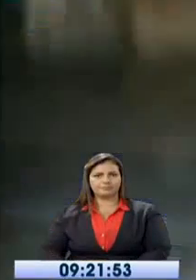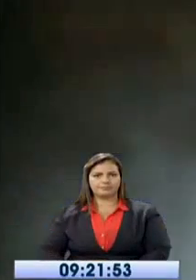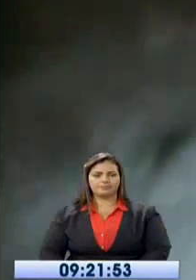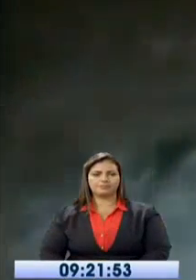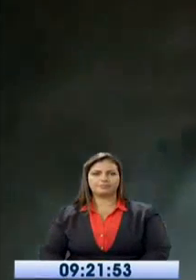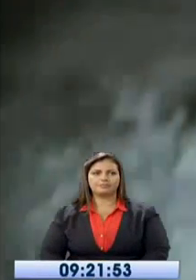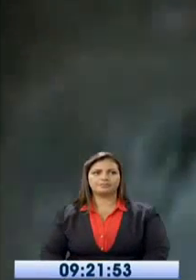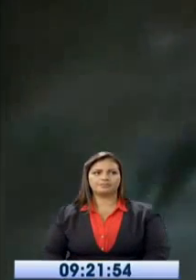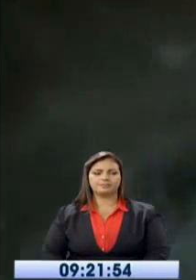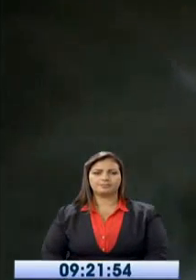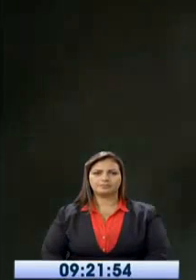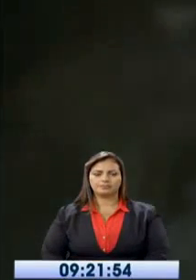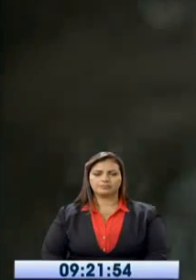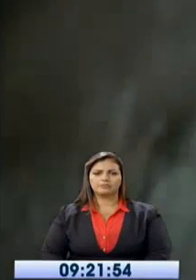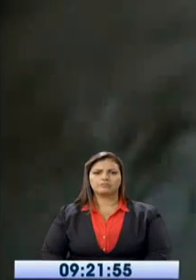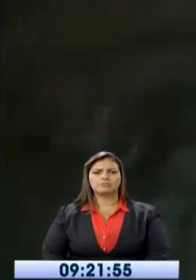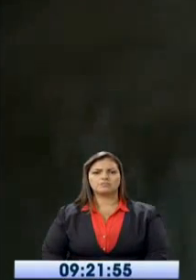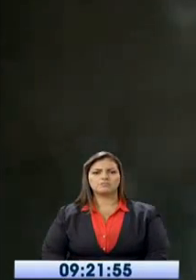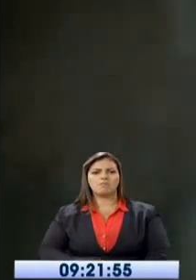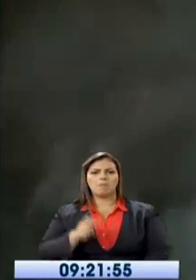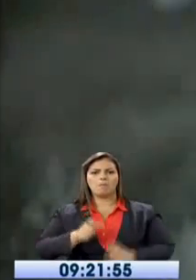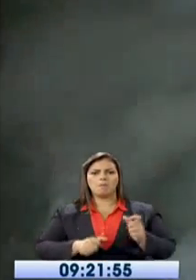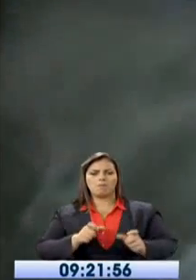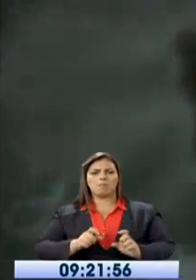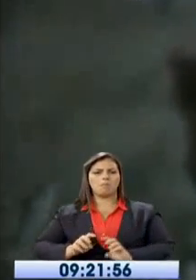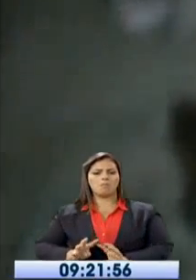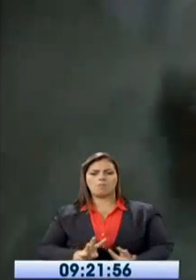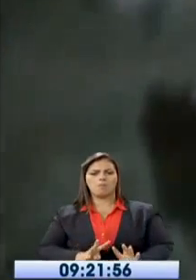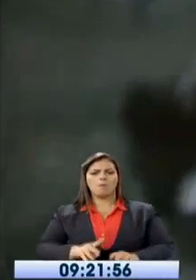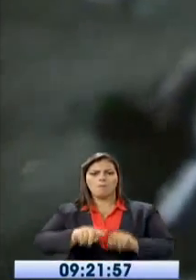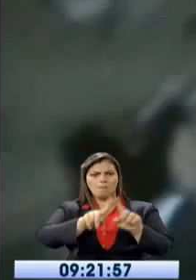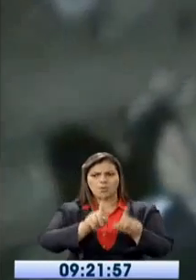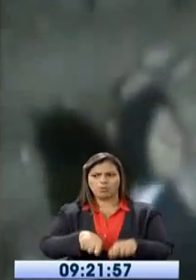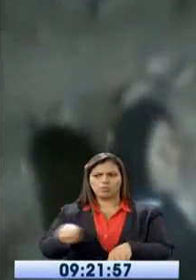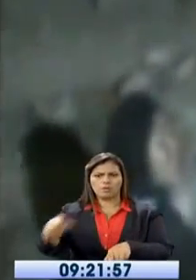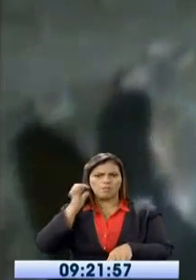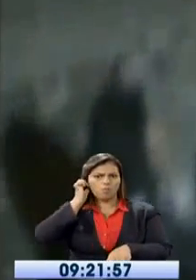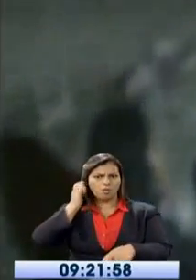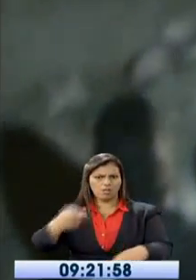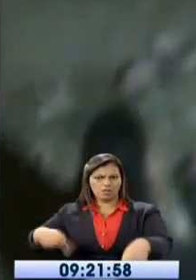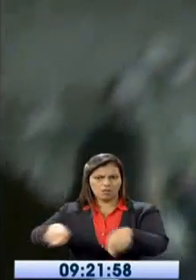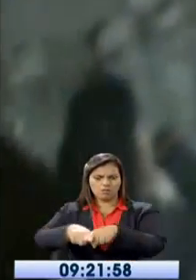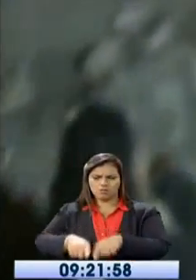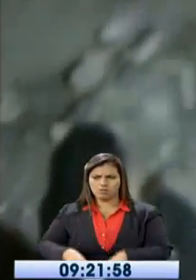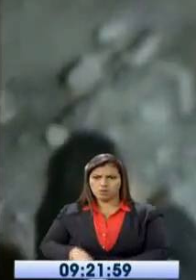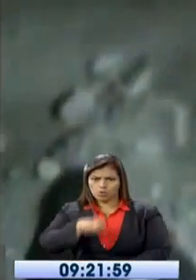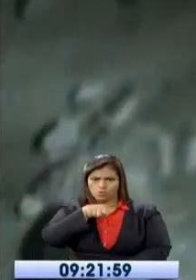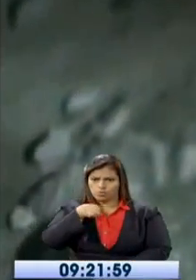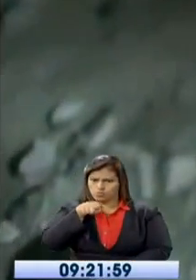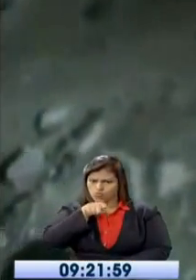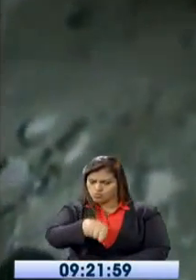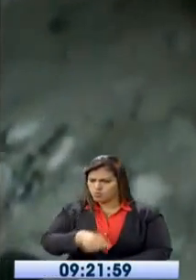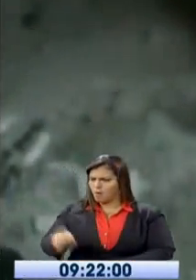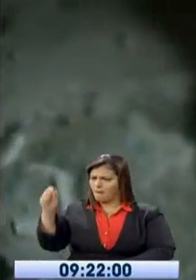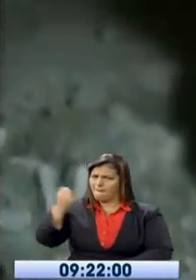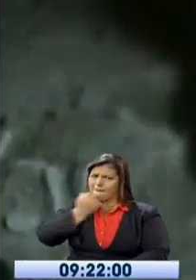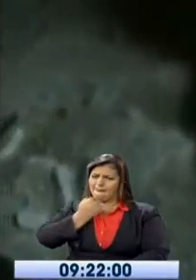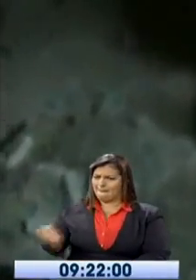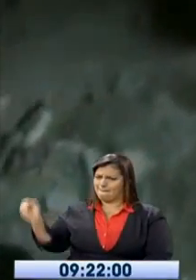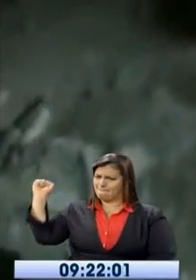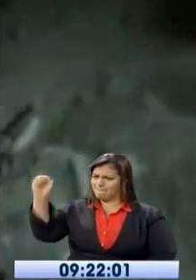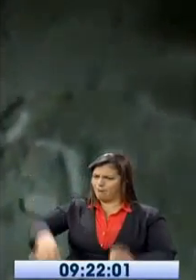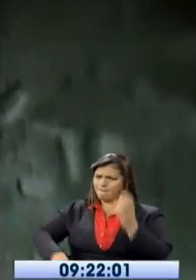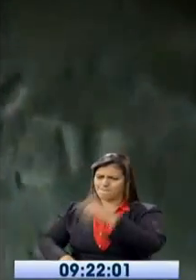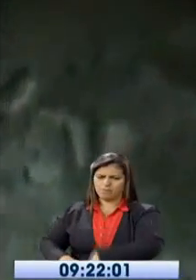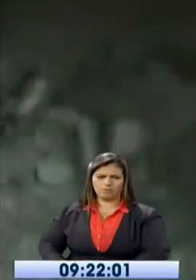¿Qué estás haciendo con la señorita? ¿Cómo es que se ha caído? Si tú lo has botado. Negaba haberla atacado a pesar de tener una piedra en la